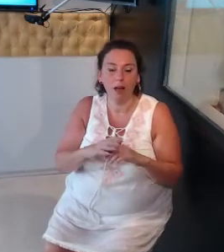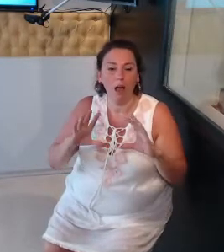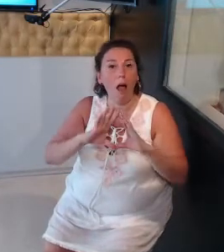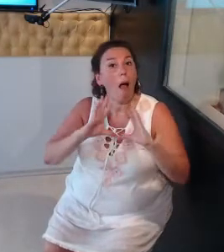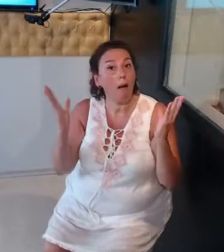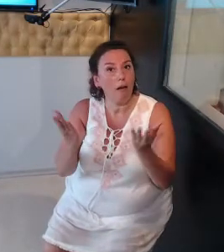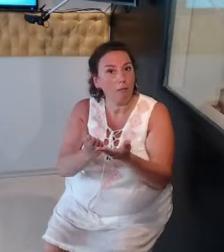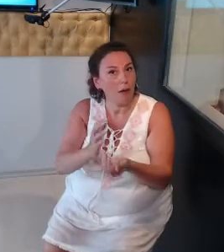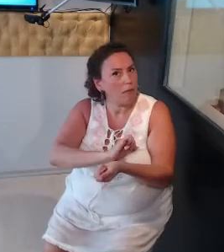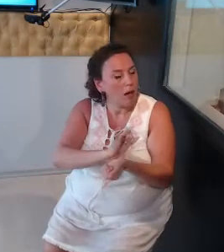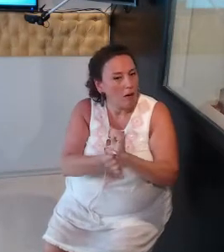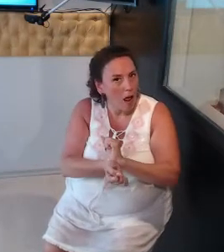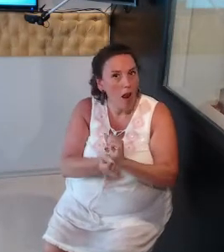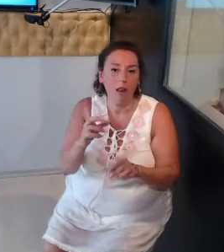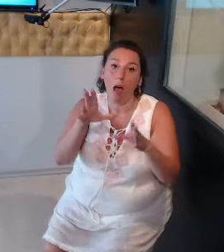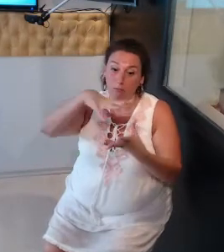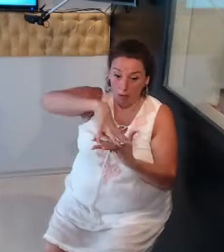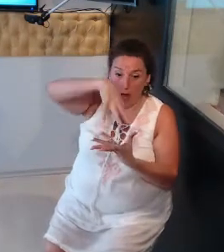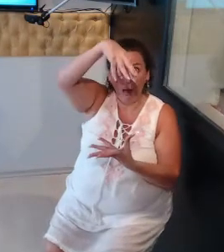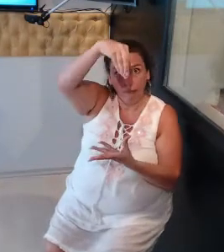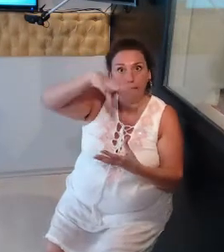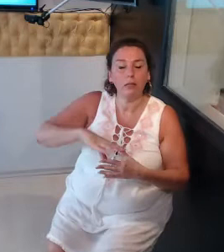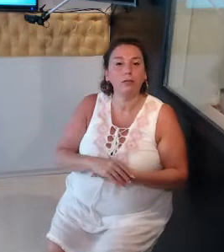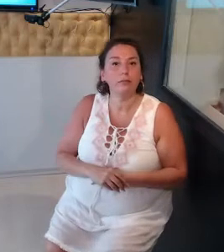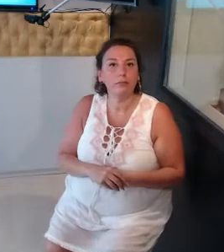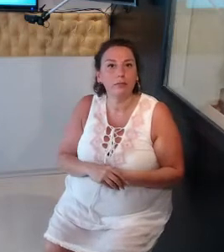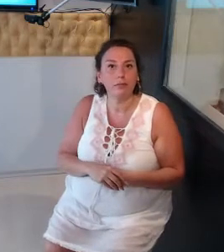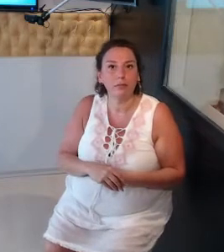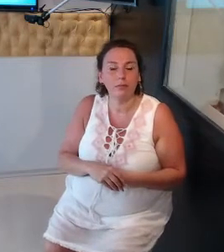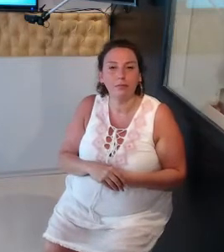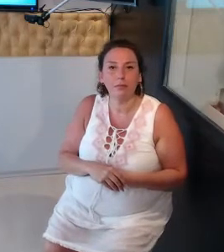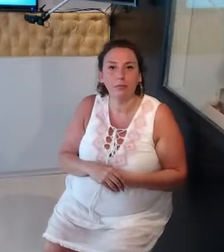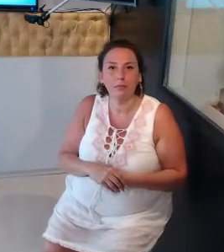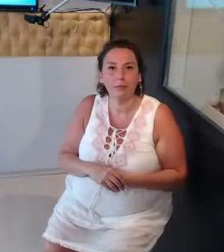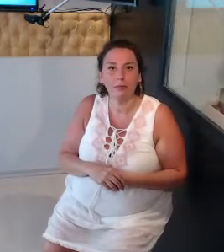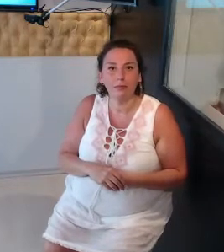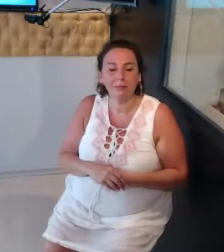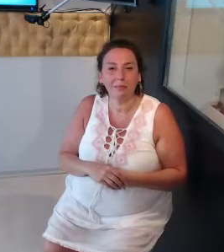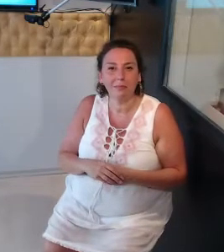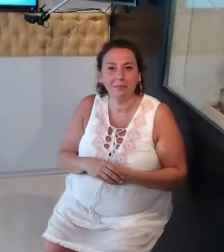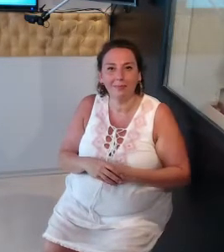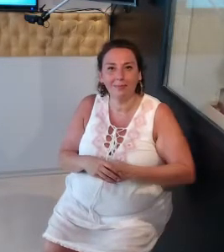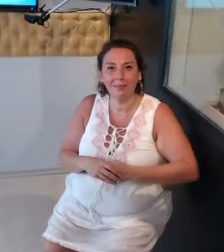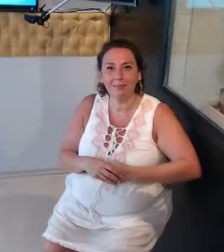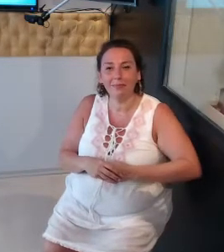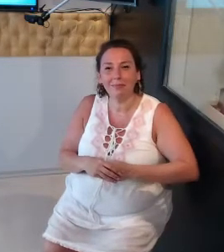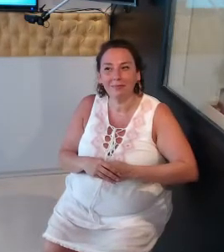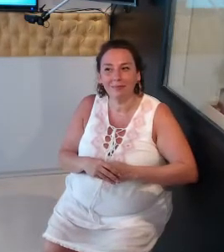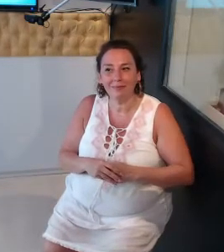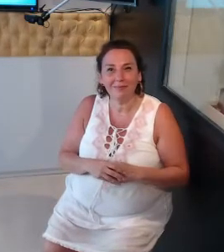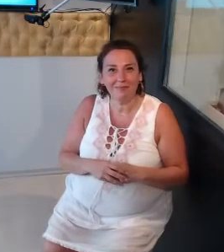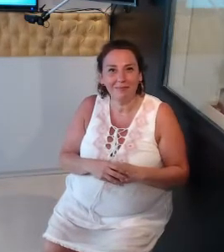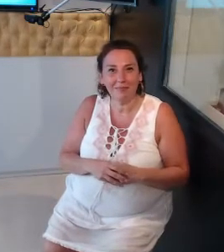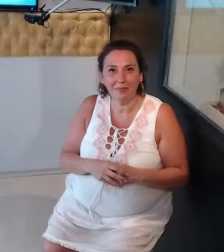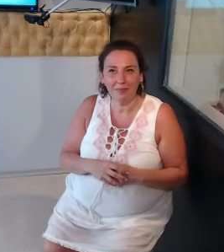perro para los pinos? Pero ¿cómo se ingenia? ¿Qué? Porque no es serio, tan ¿no? fácil. ¿Cómo hacen para hacer que el perro? Sí, decí. Aparte yo a Marce,